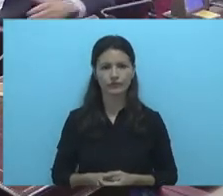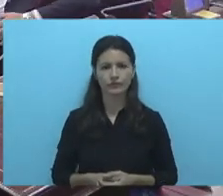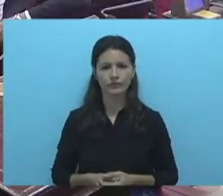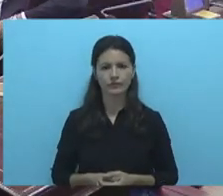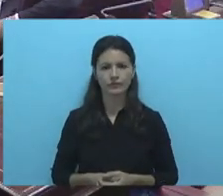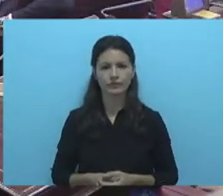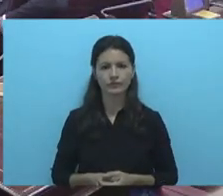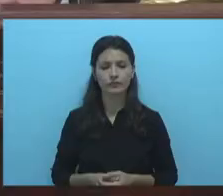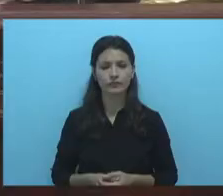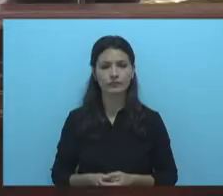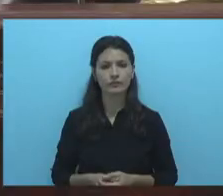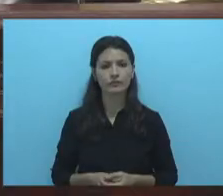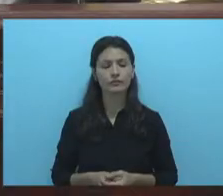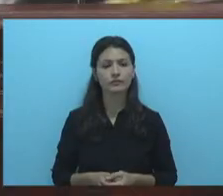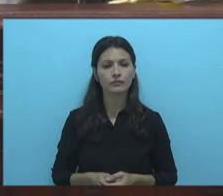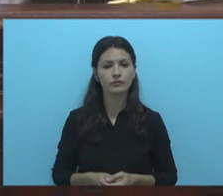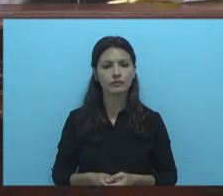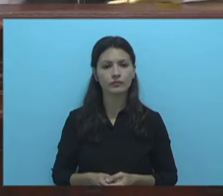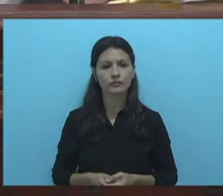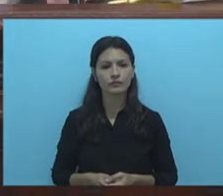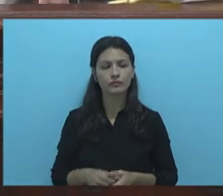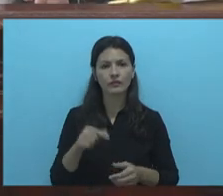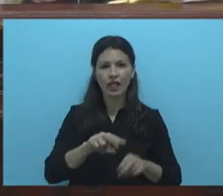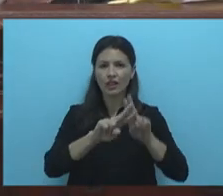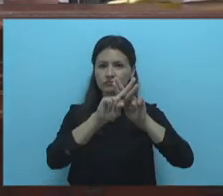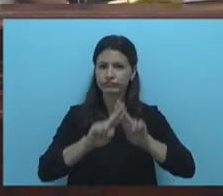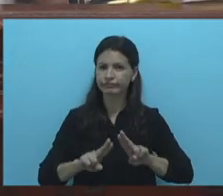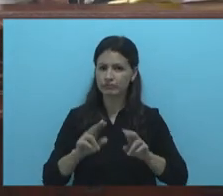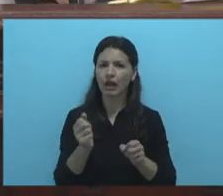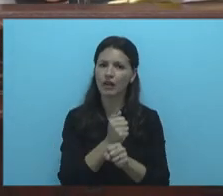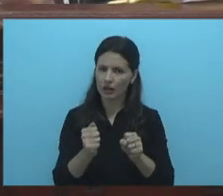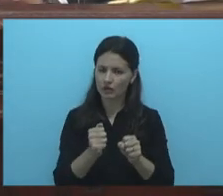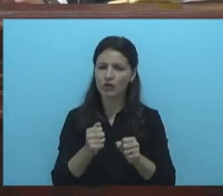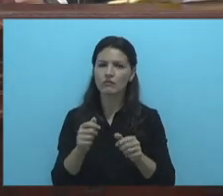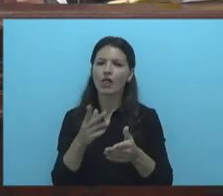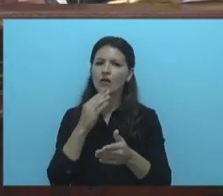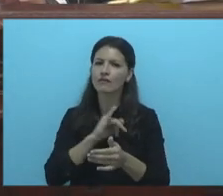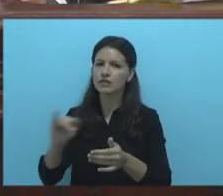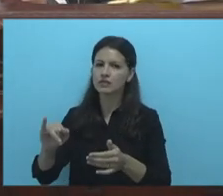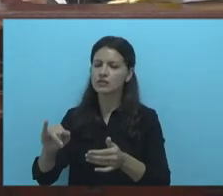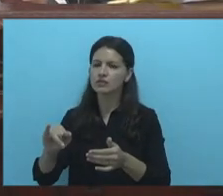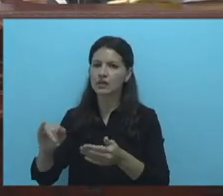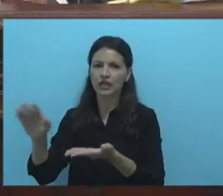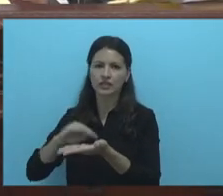En consecuencia, el veta con las enmiendas propuestas ha sido aprobado y se comunica a la Cámara de Senadores.